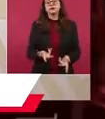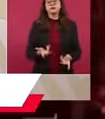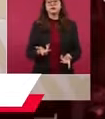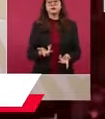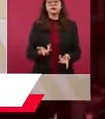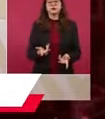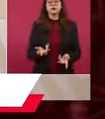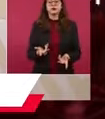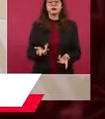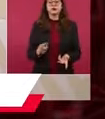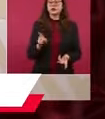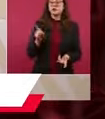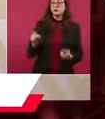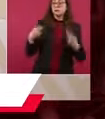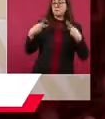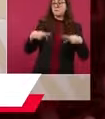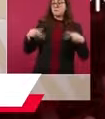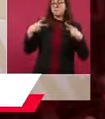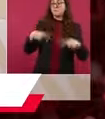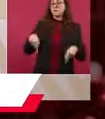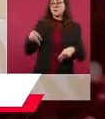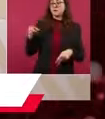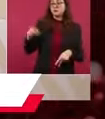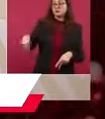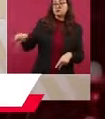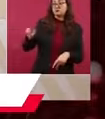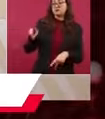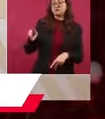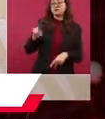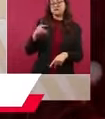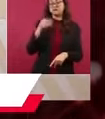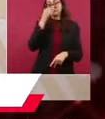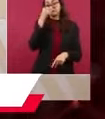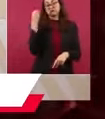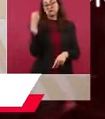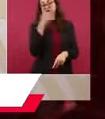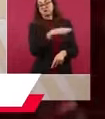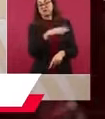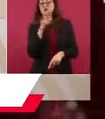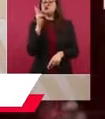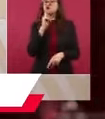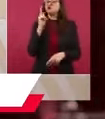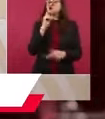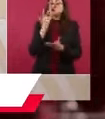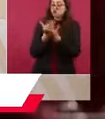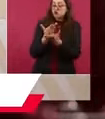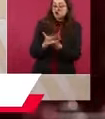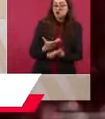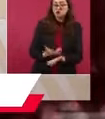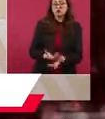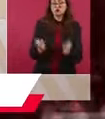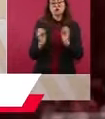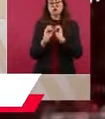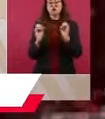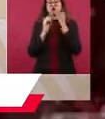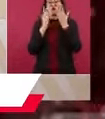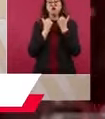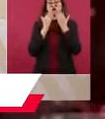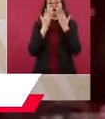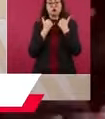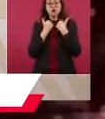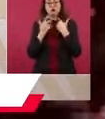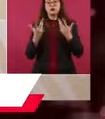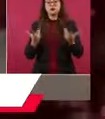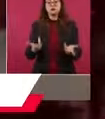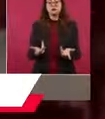Dijo, continuó con el poema, siempre buscamos nosotros, señaló el presidente, se llegue a un acuerdo y que se liberen a los presos. Se debe